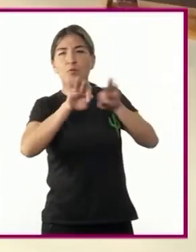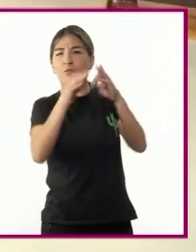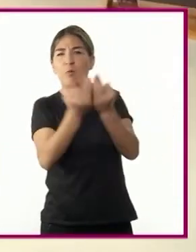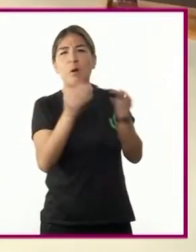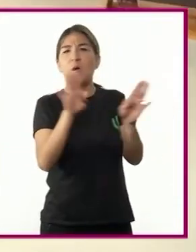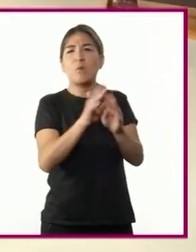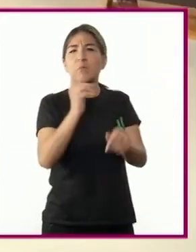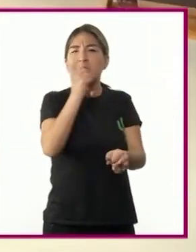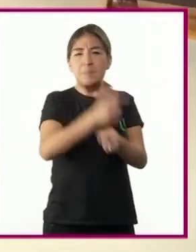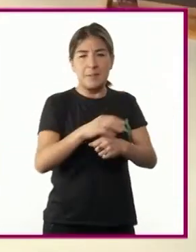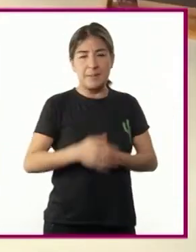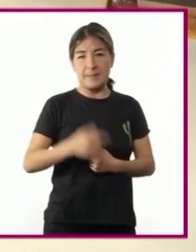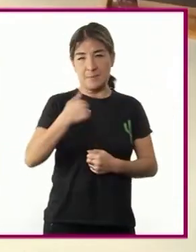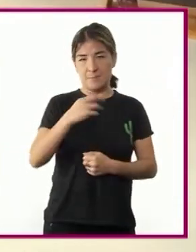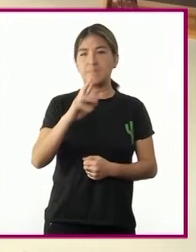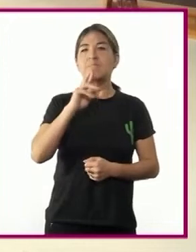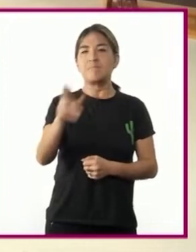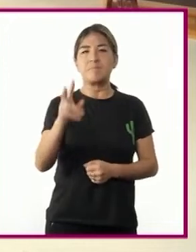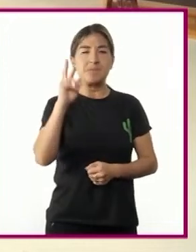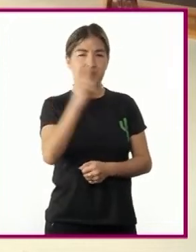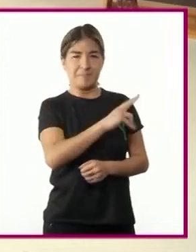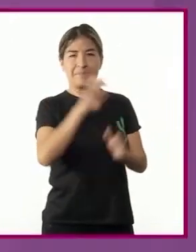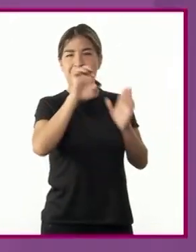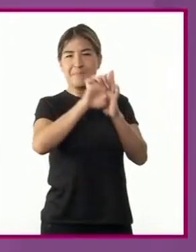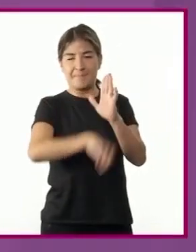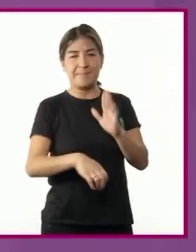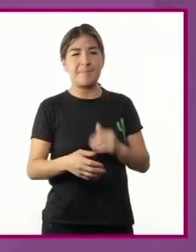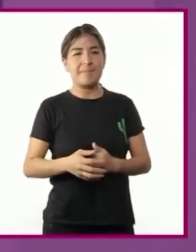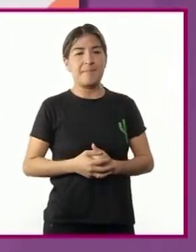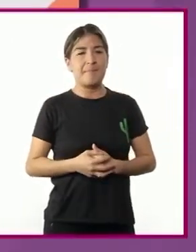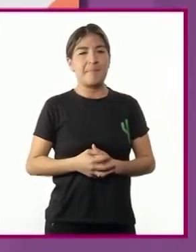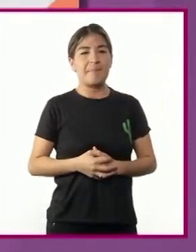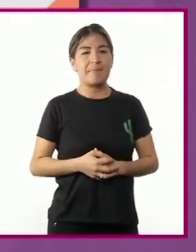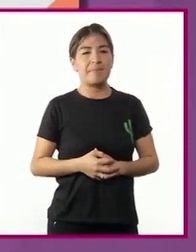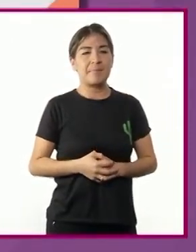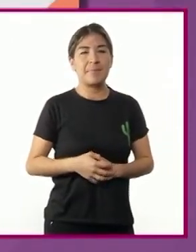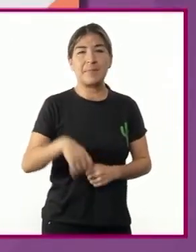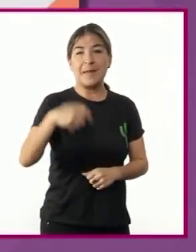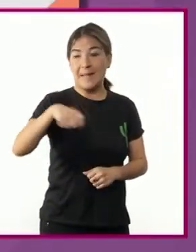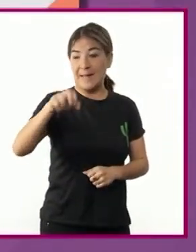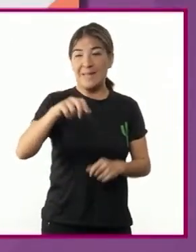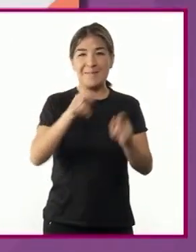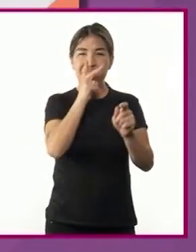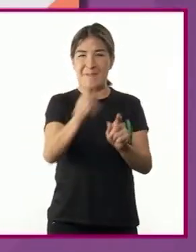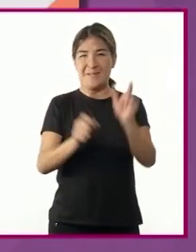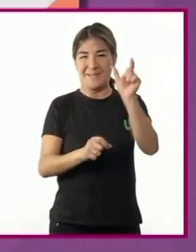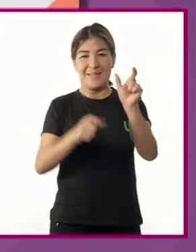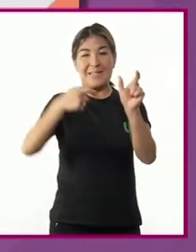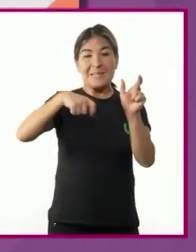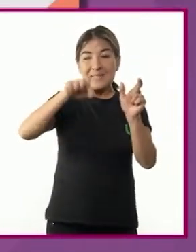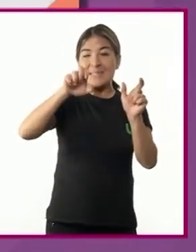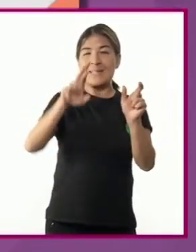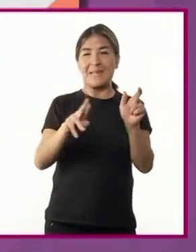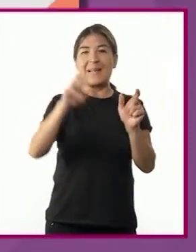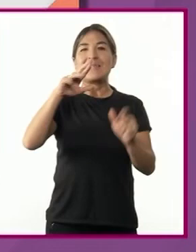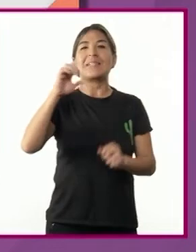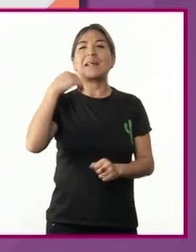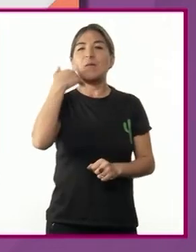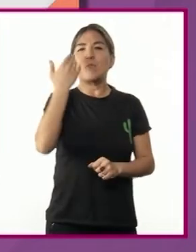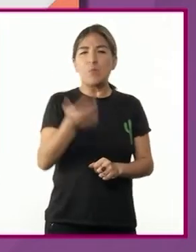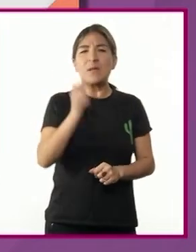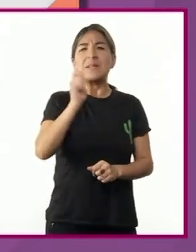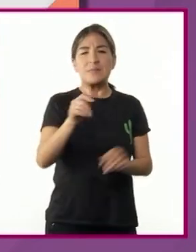Para responderte, veamos el siguiente ejemplo. Queremos que el experimento muestre cómo la